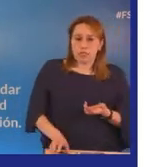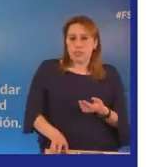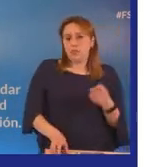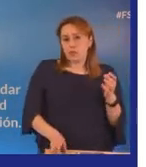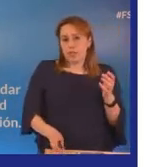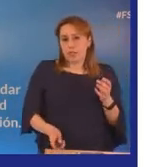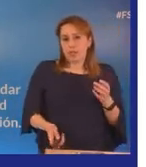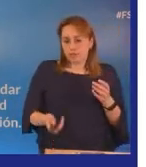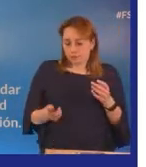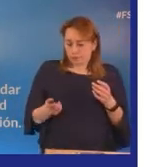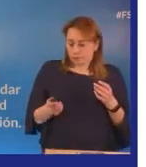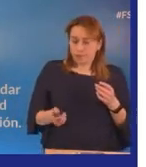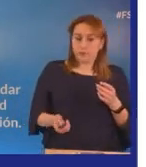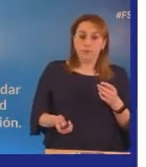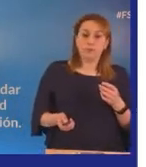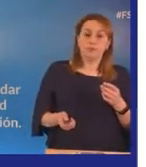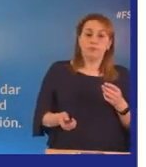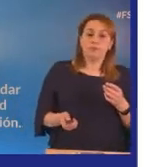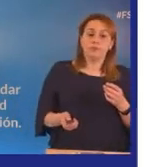nuestro paciente o familiar.